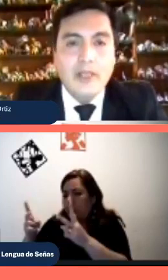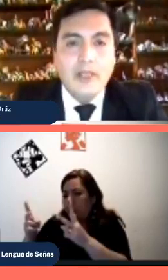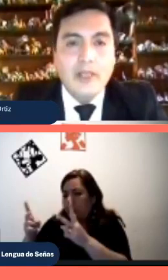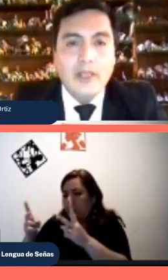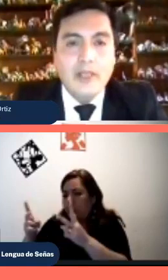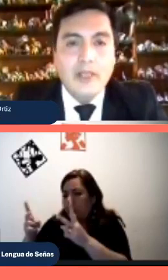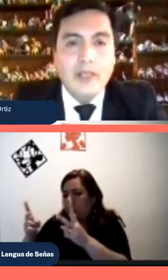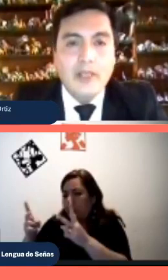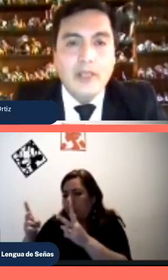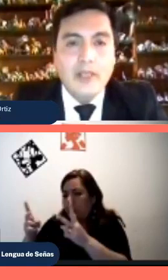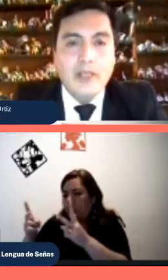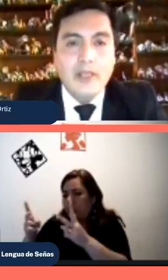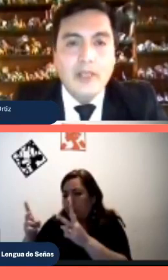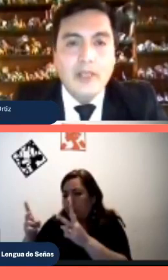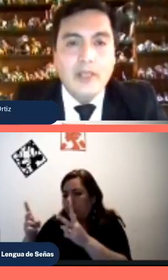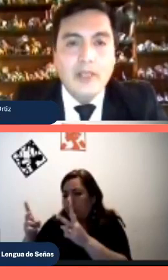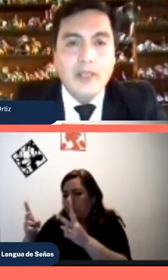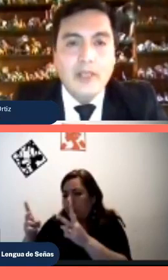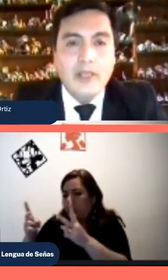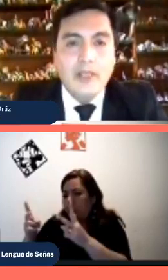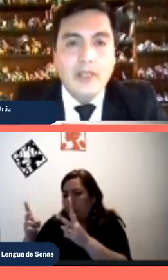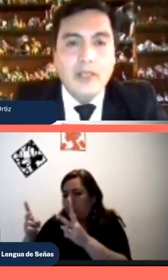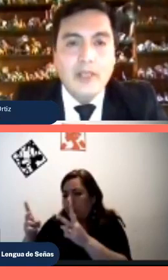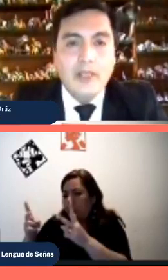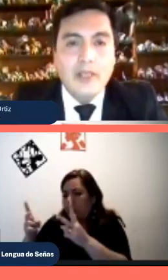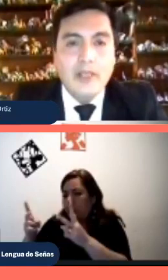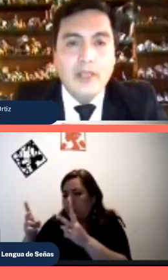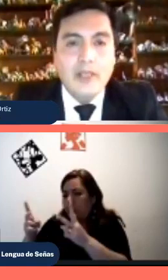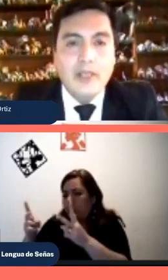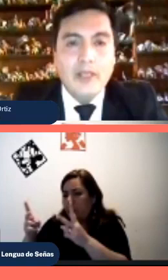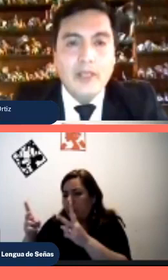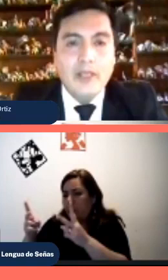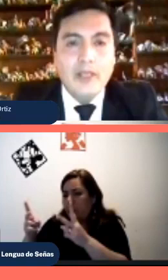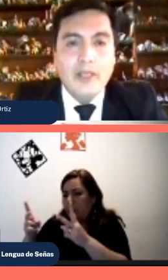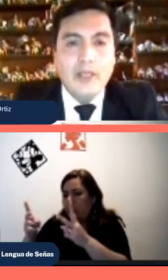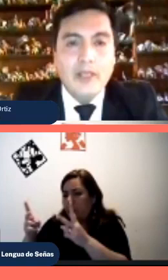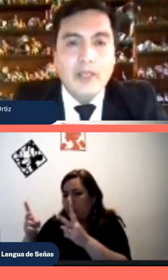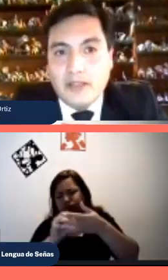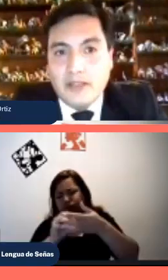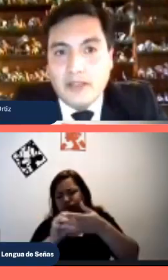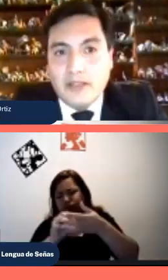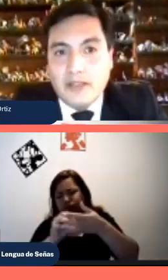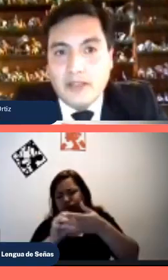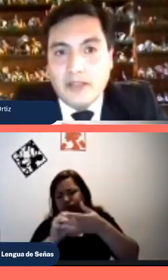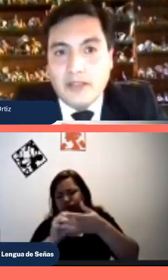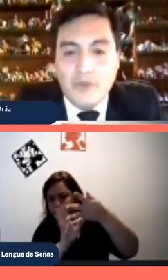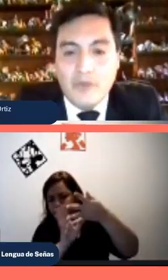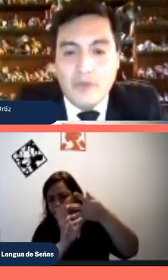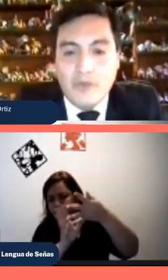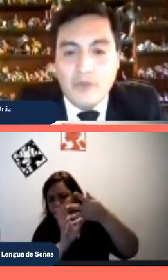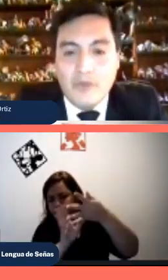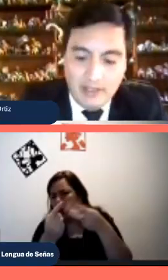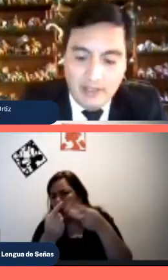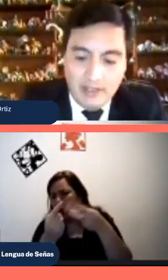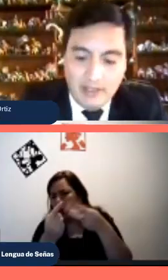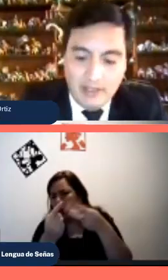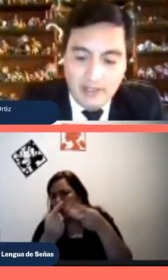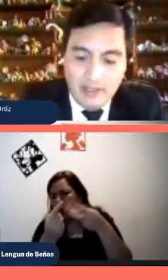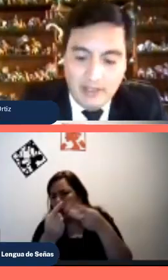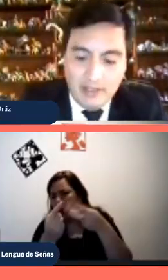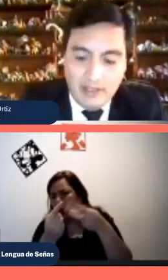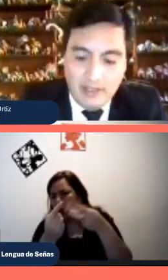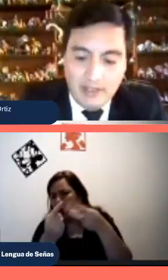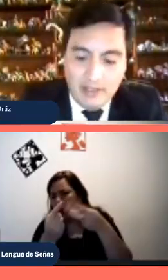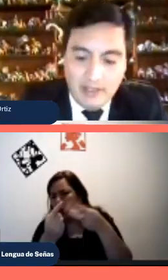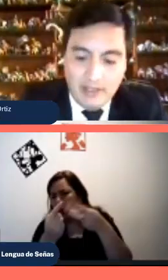Esta es una rama muy amplia de la ciencia, tiene muchas ramas, entre estas la paleobiología, que